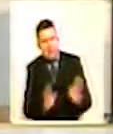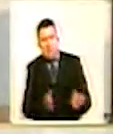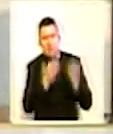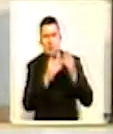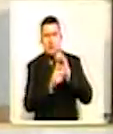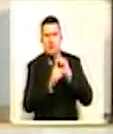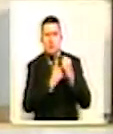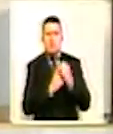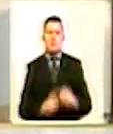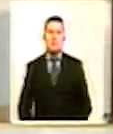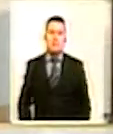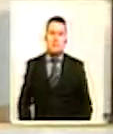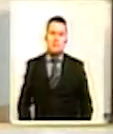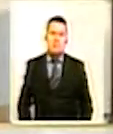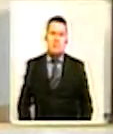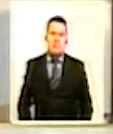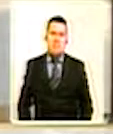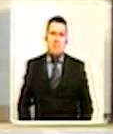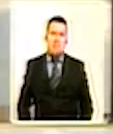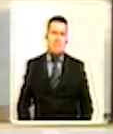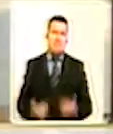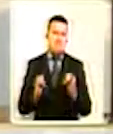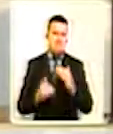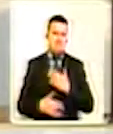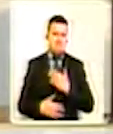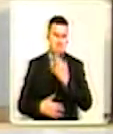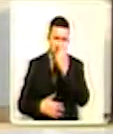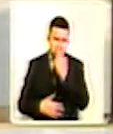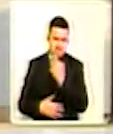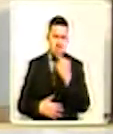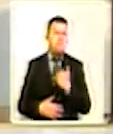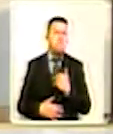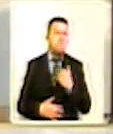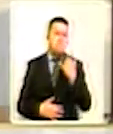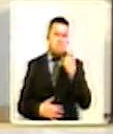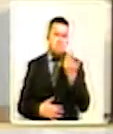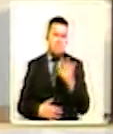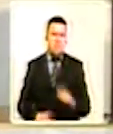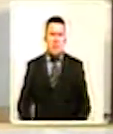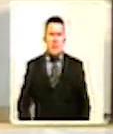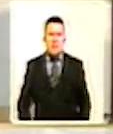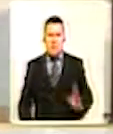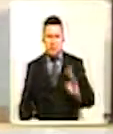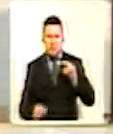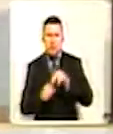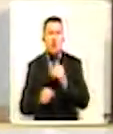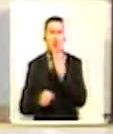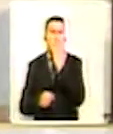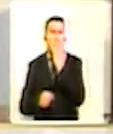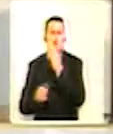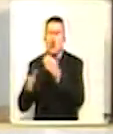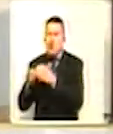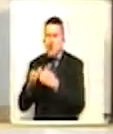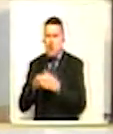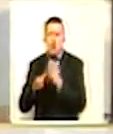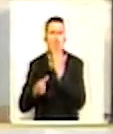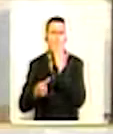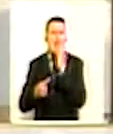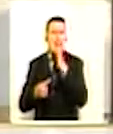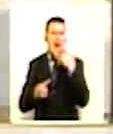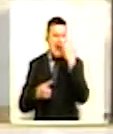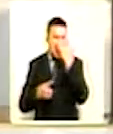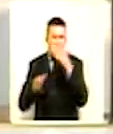sociedad. Y finalmente, nuestro compromiso con las etnias, nuestro compromiso con